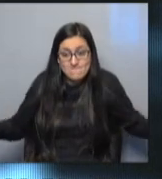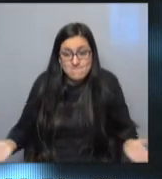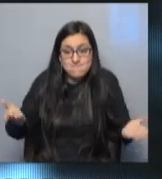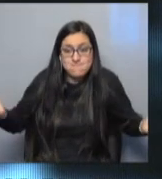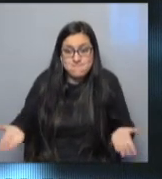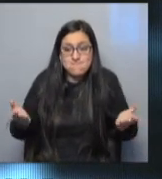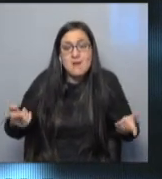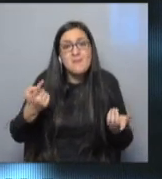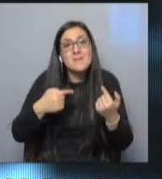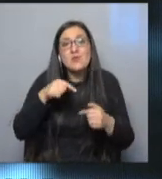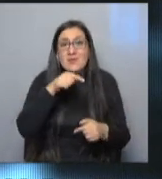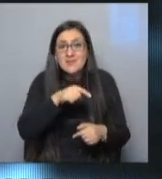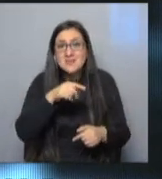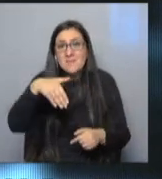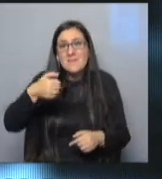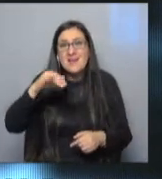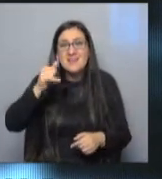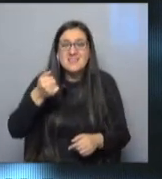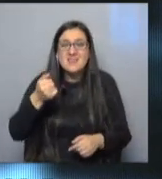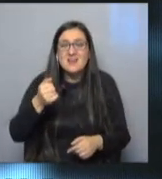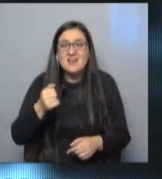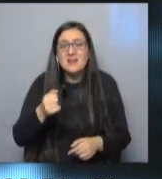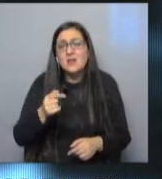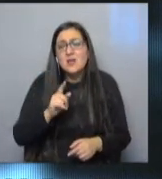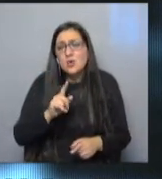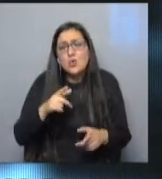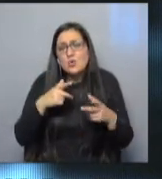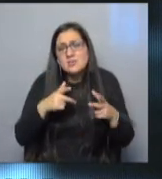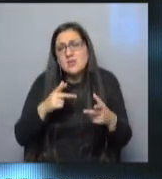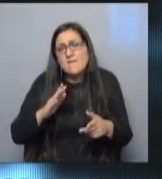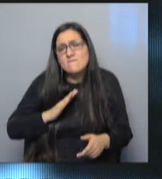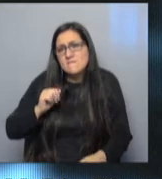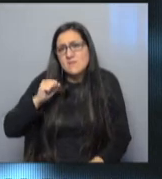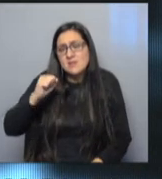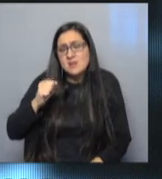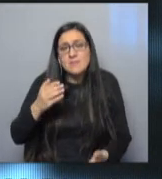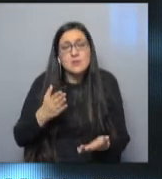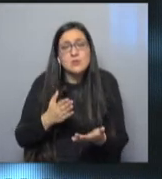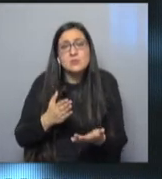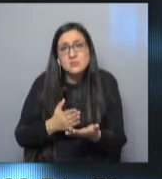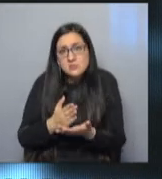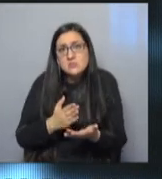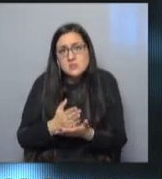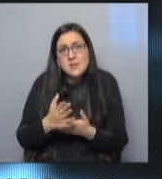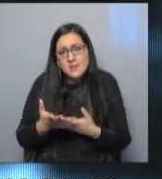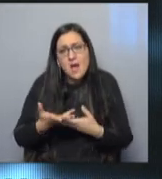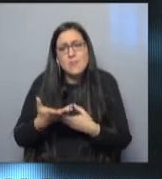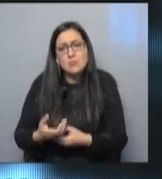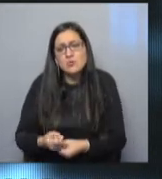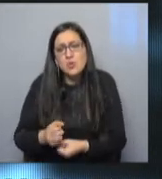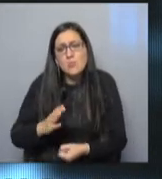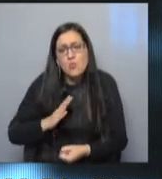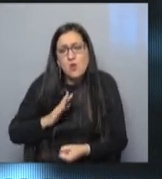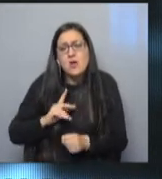pero maría esther sin reivindicarse feminista siempre estuvo cerca del tema de la mujer de las libertades de la